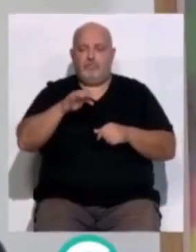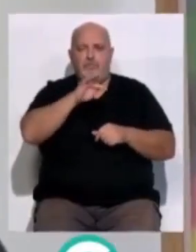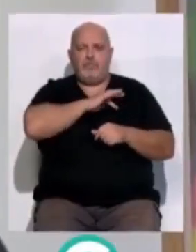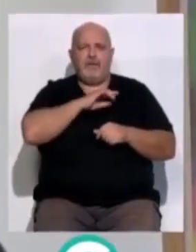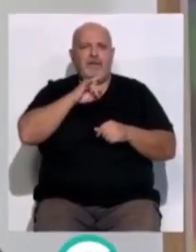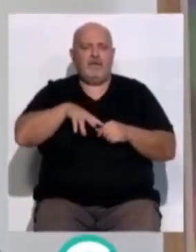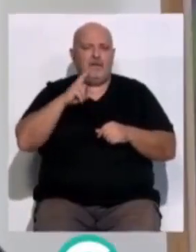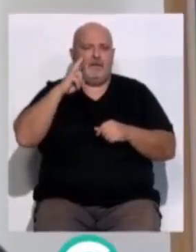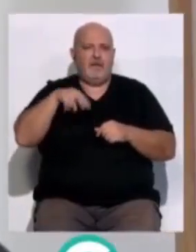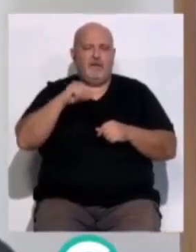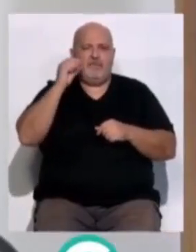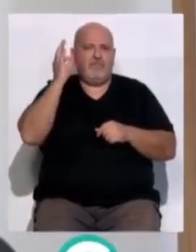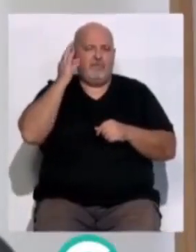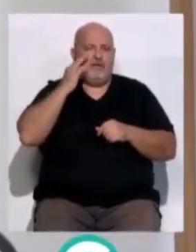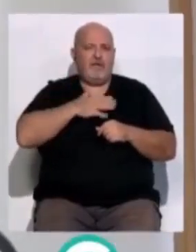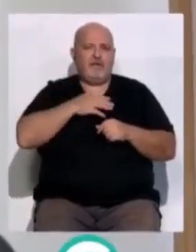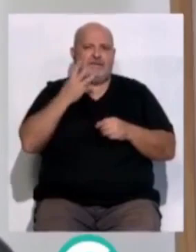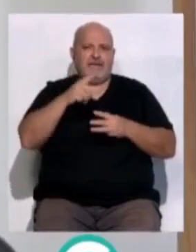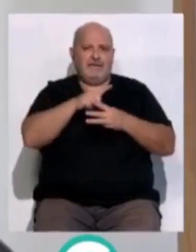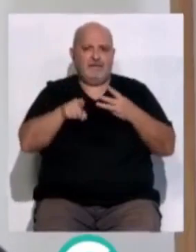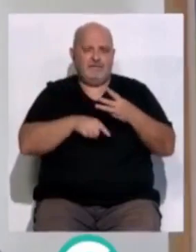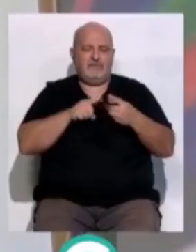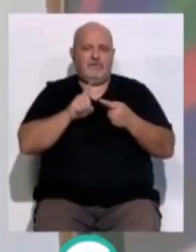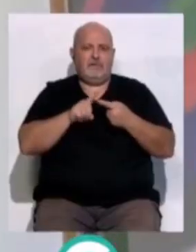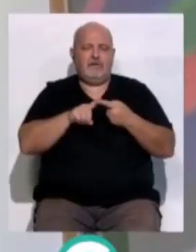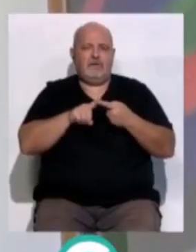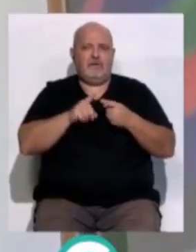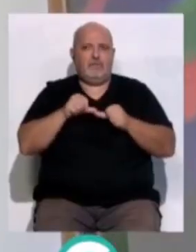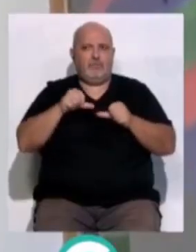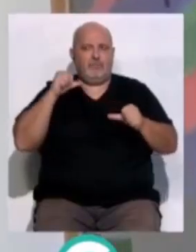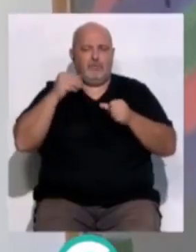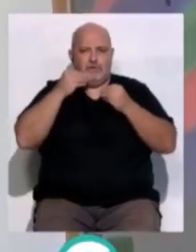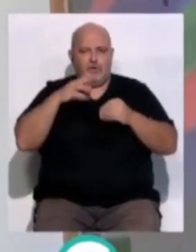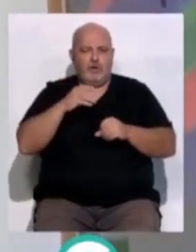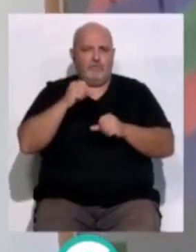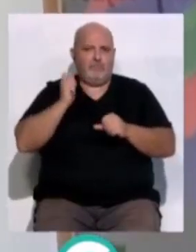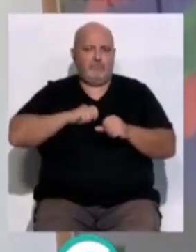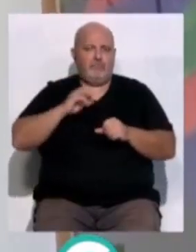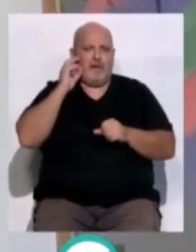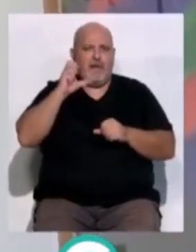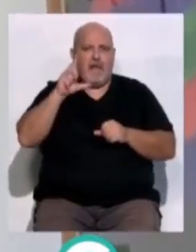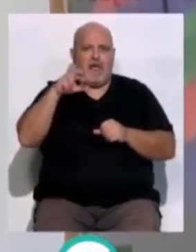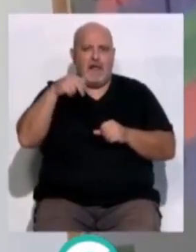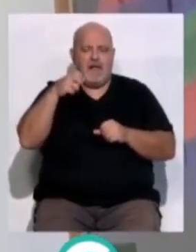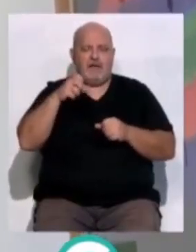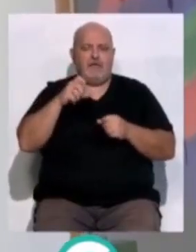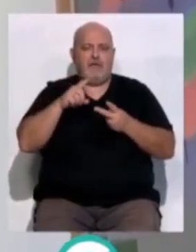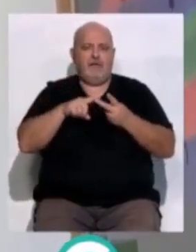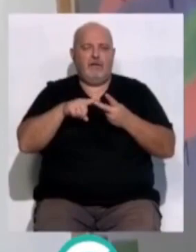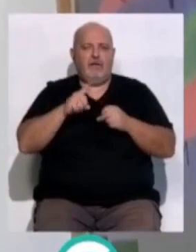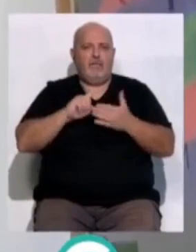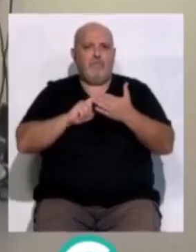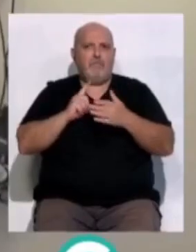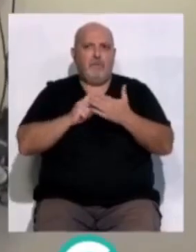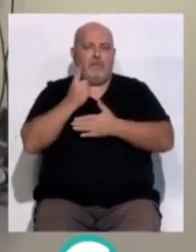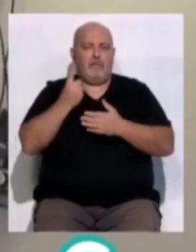han reconocido el talento femenino gaditano en tres categorías. En la de trayectoria profesional, que ha recaído en Lara Bahamonde, en la de